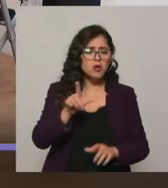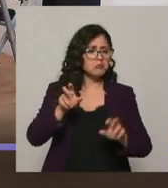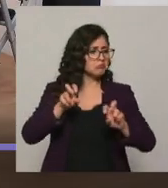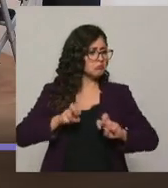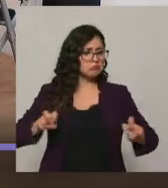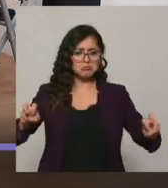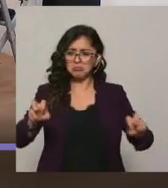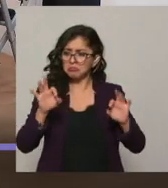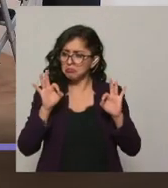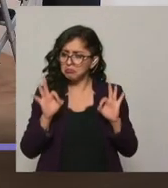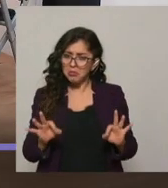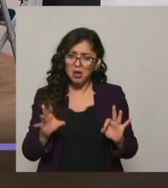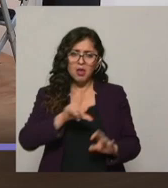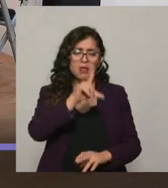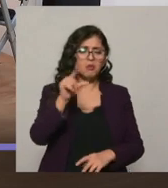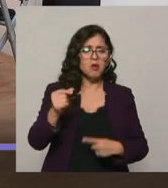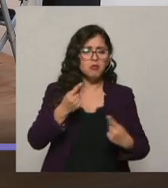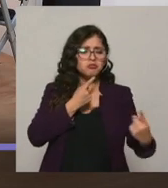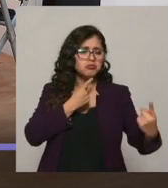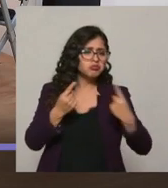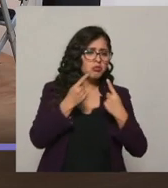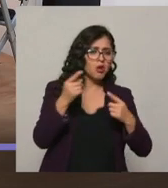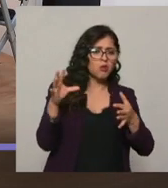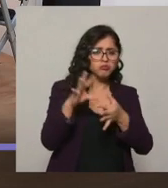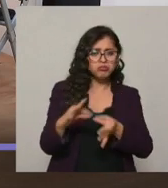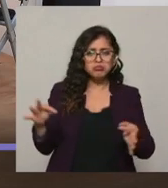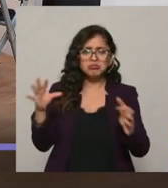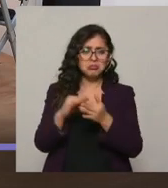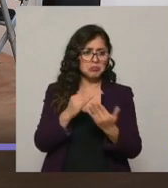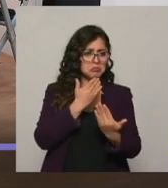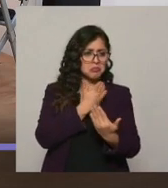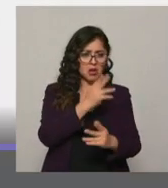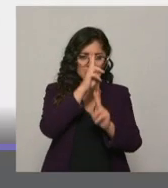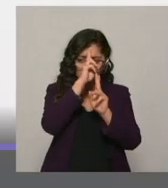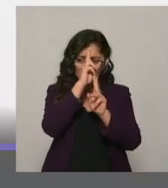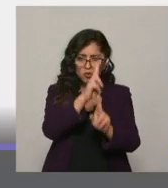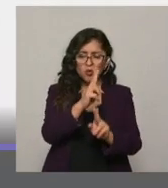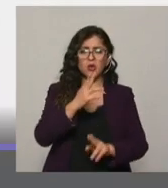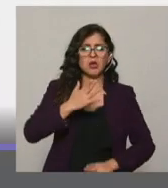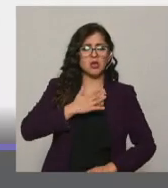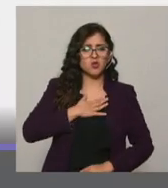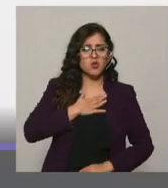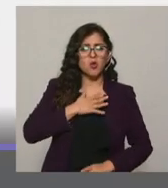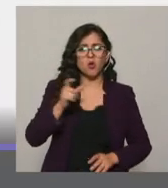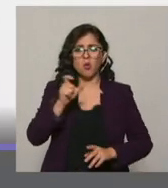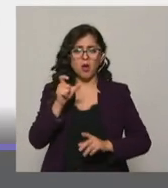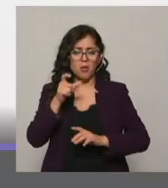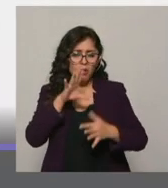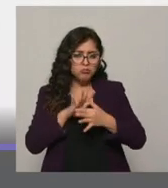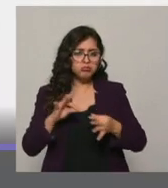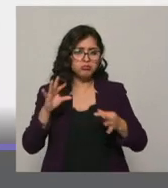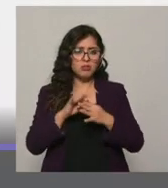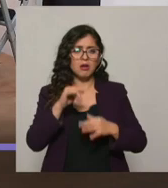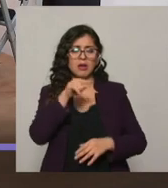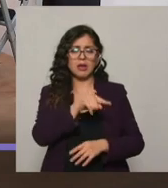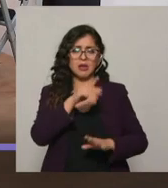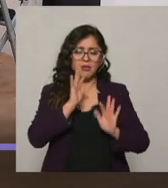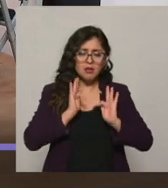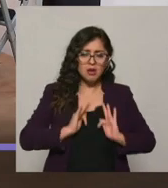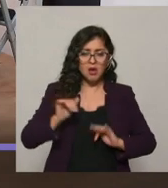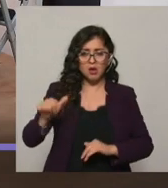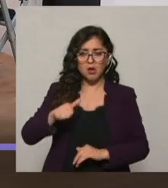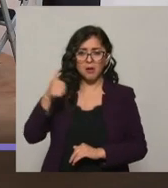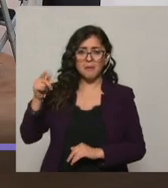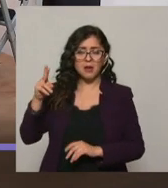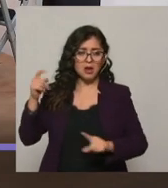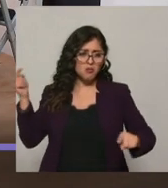lleva a cabo de forma normal, respetuosa, de hecho yo fui de las más tranquilas, Penilei fue mucho más directa, por ejemplo, y